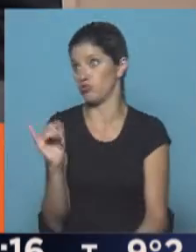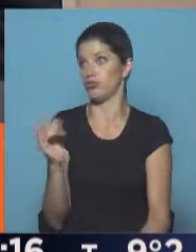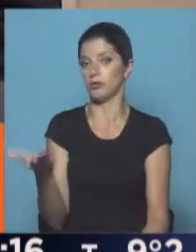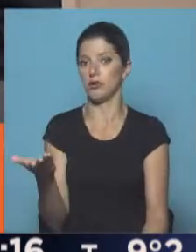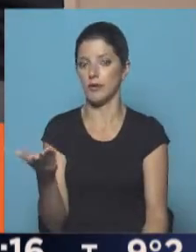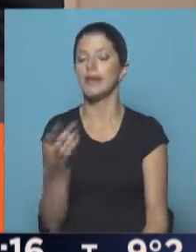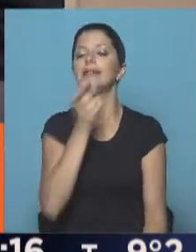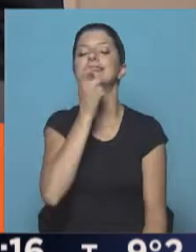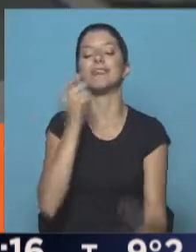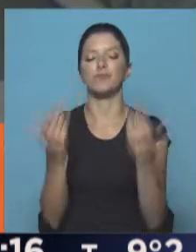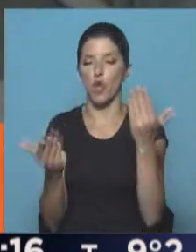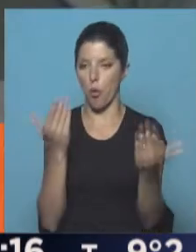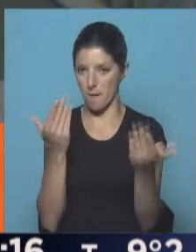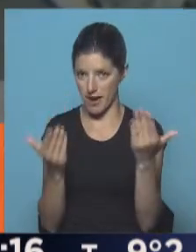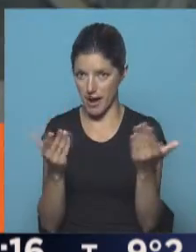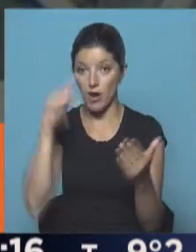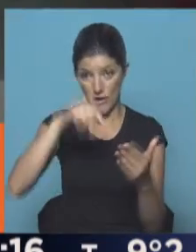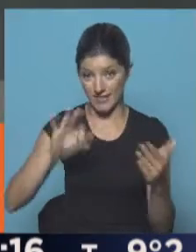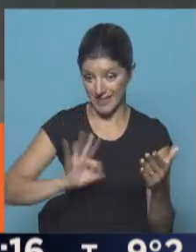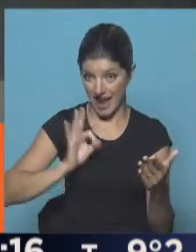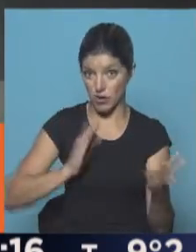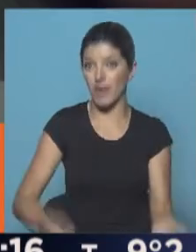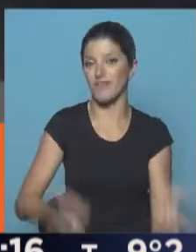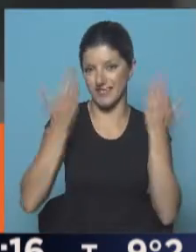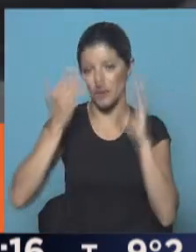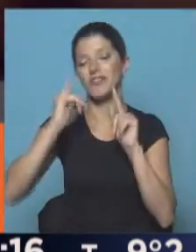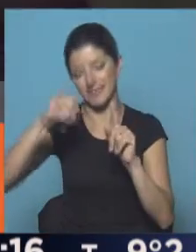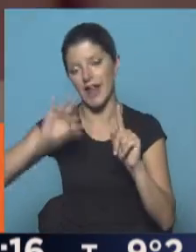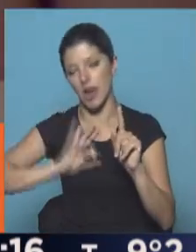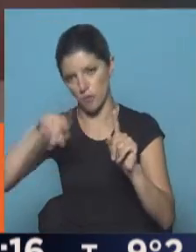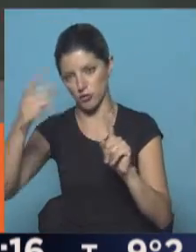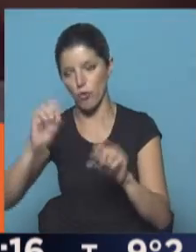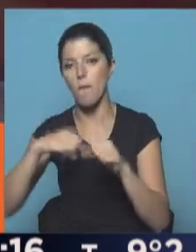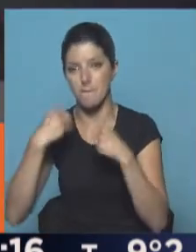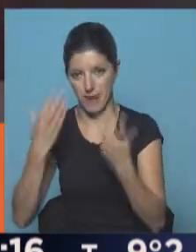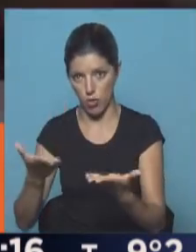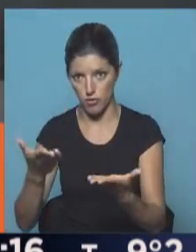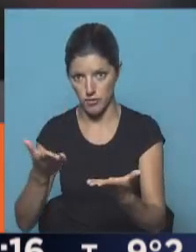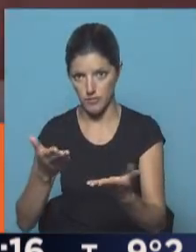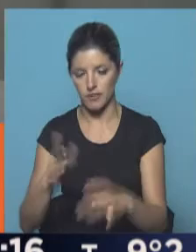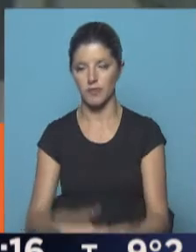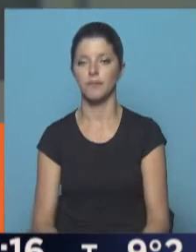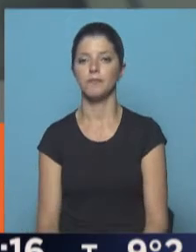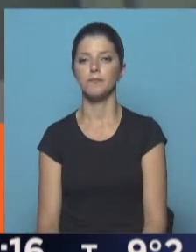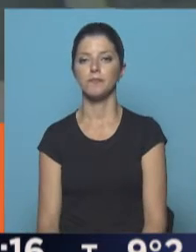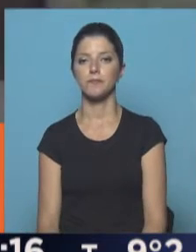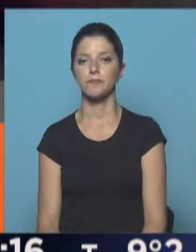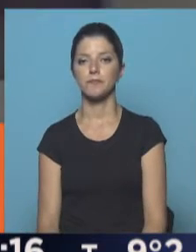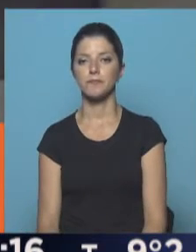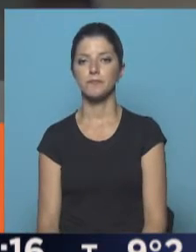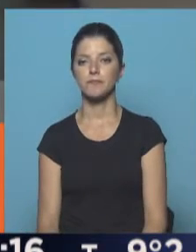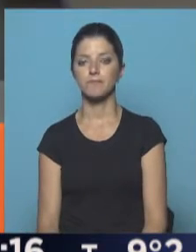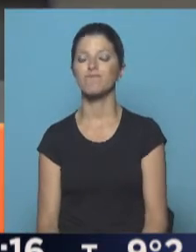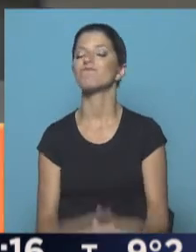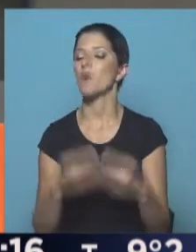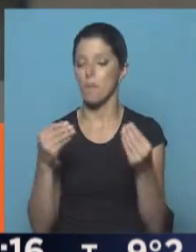si lo comparamos con la inflación de este año, sin ninguna duda que vamos a un camino de menor inflación. Lo que pasa